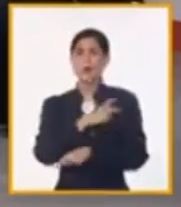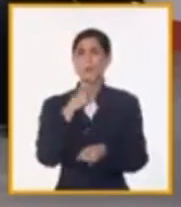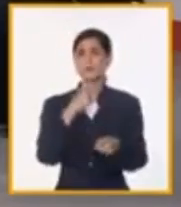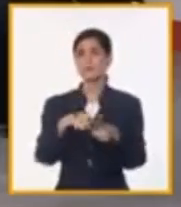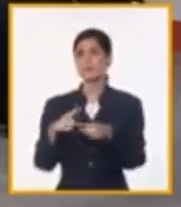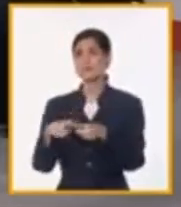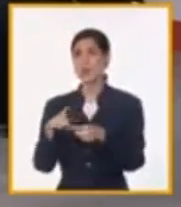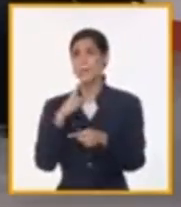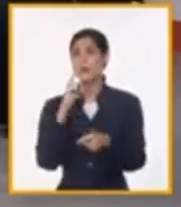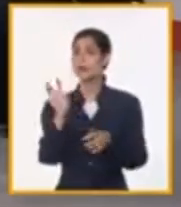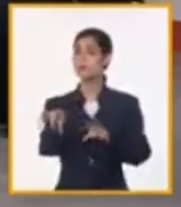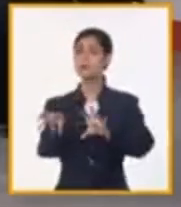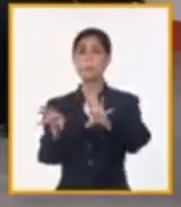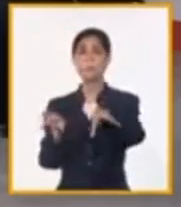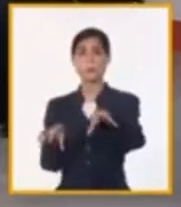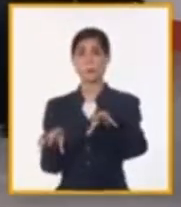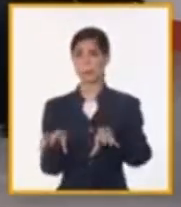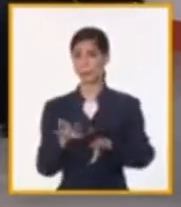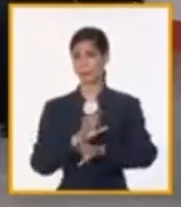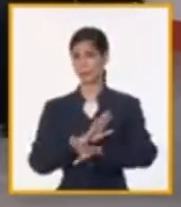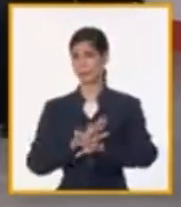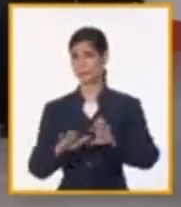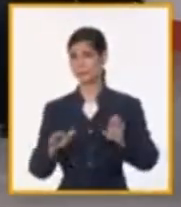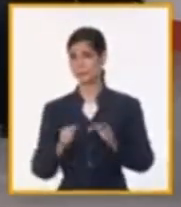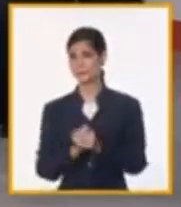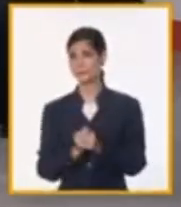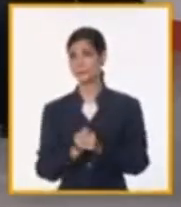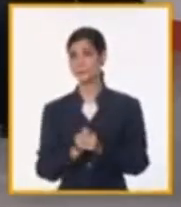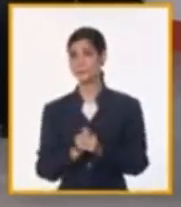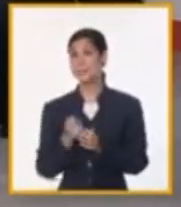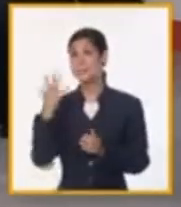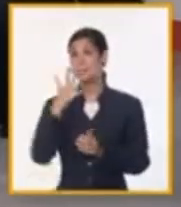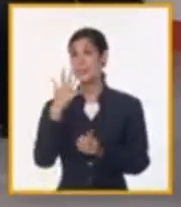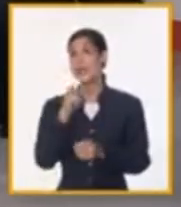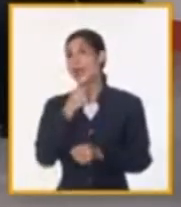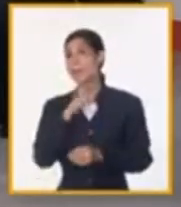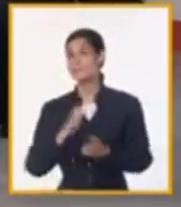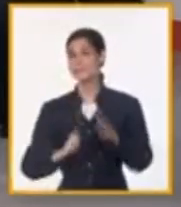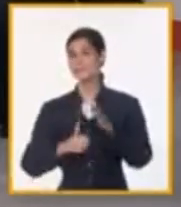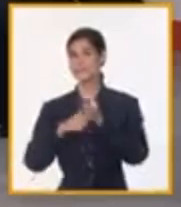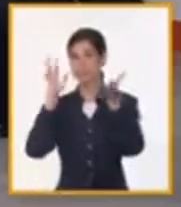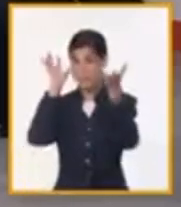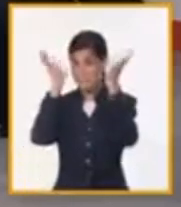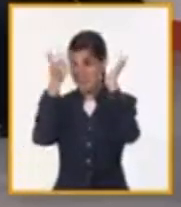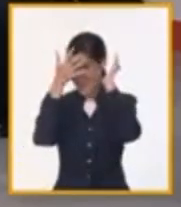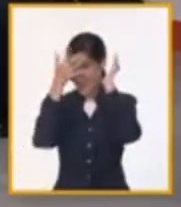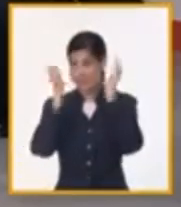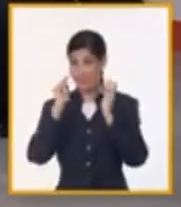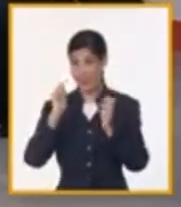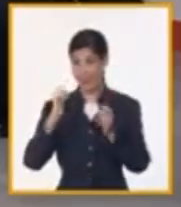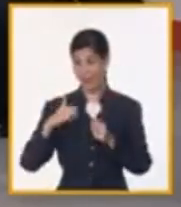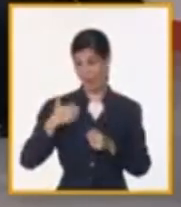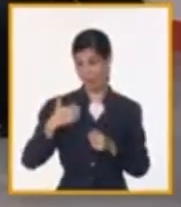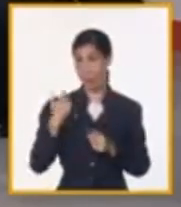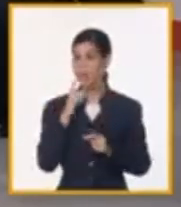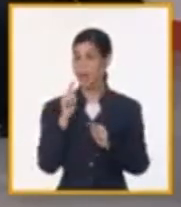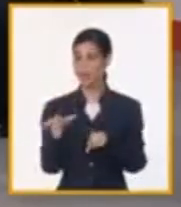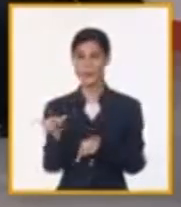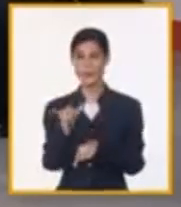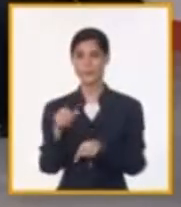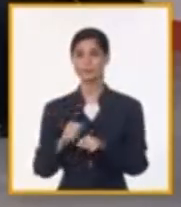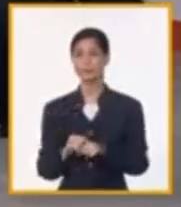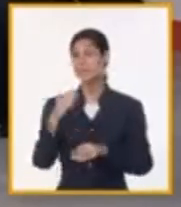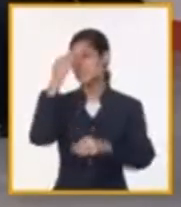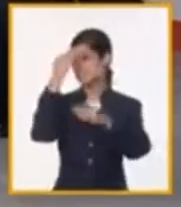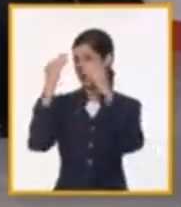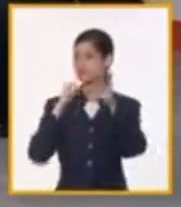países ley por favor mi ley vamos a esperar de mi ley Bueno gracias eh Óscar le decía por el